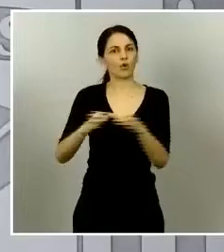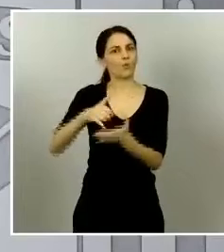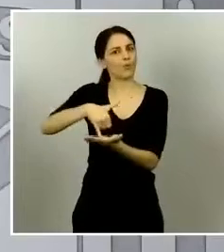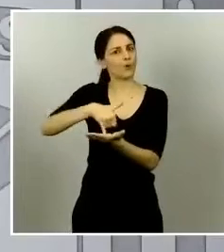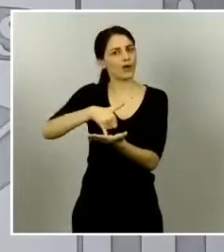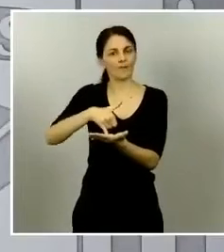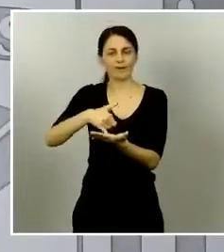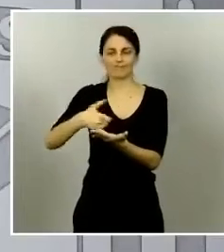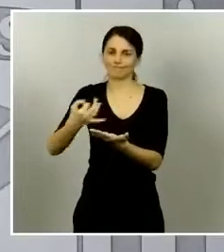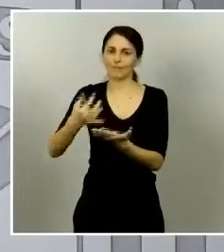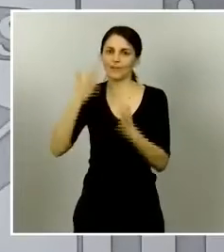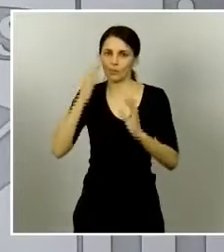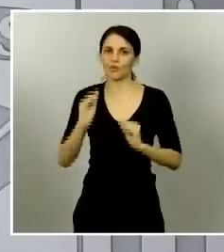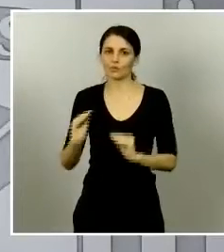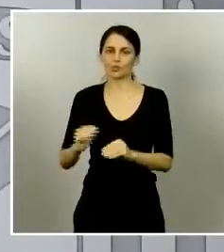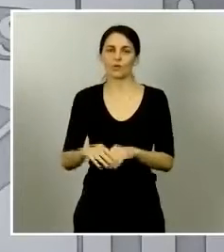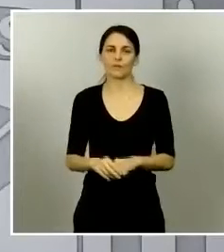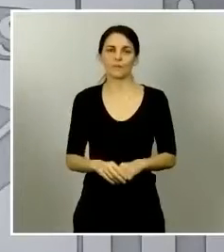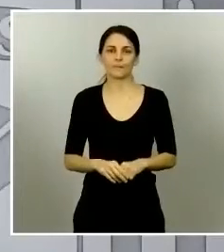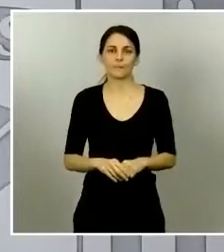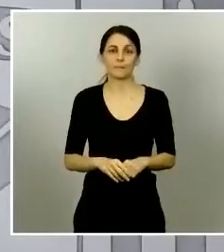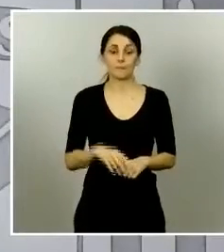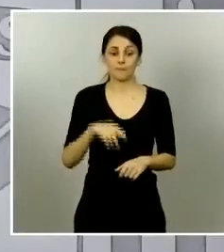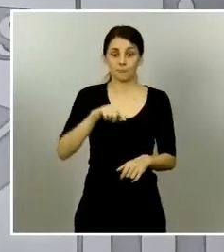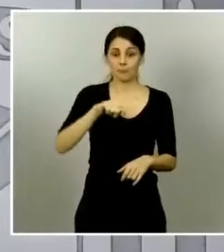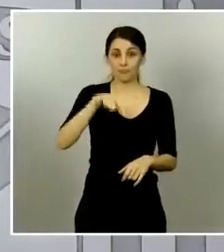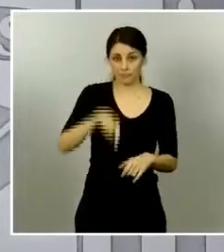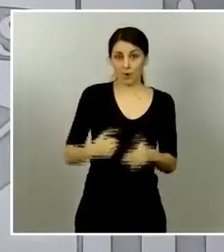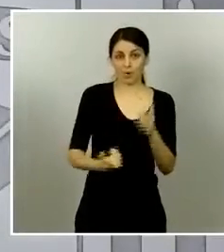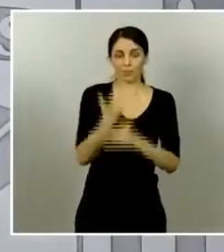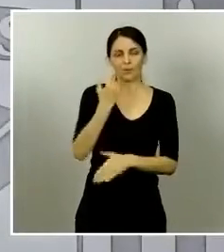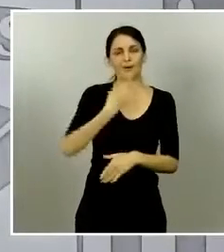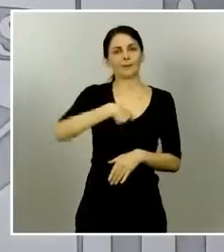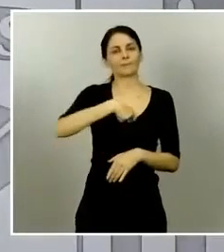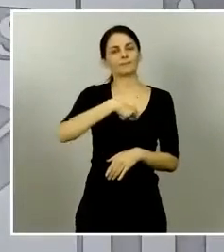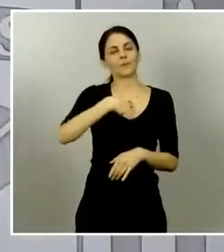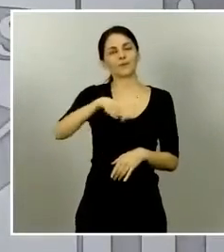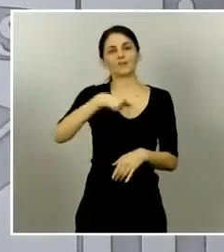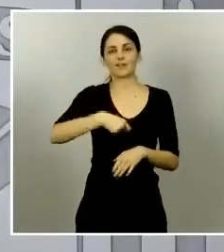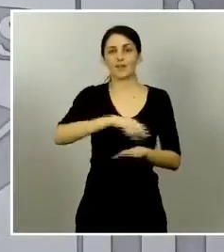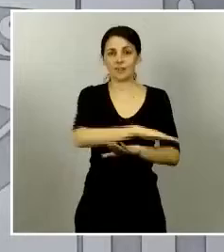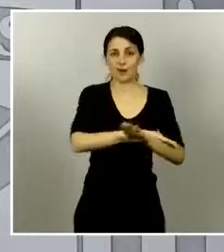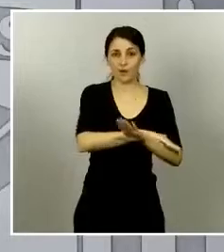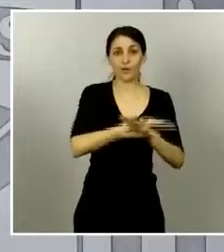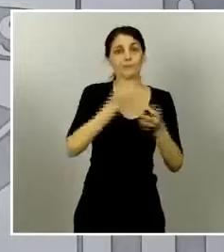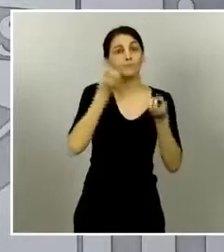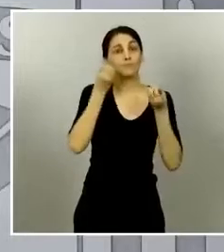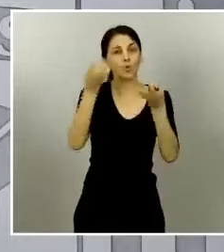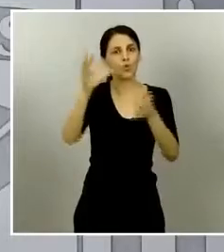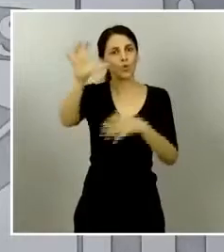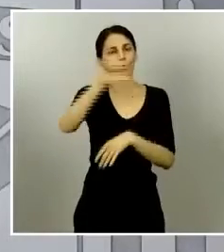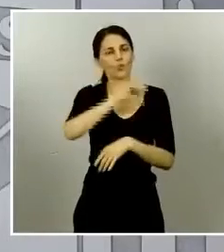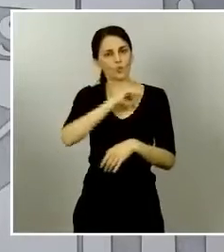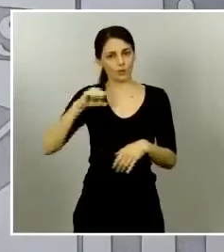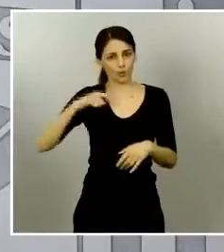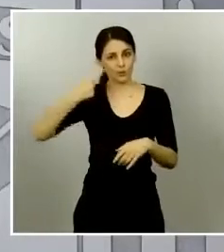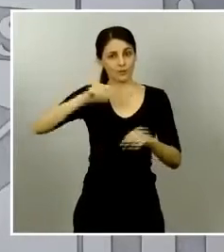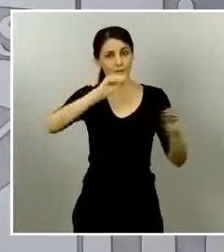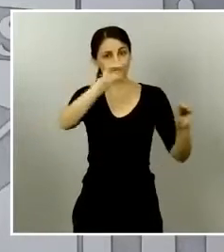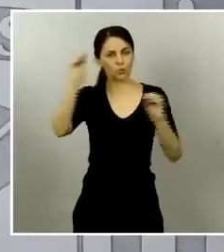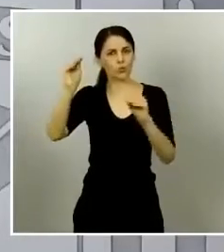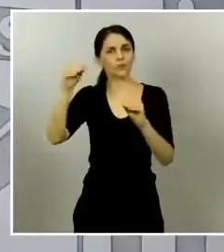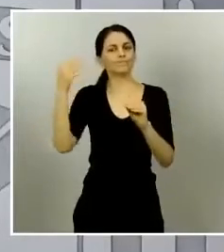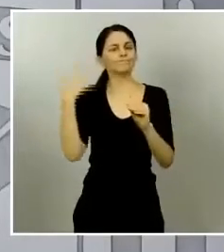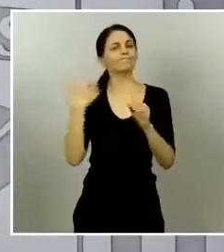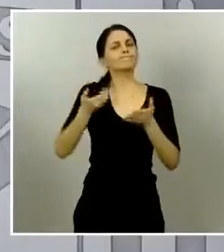todas, pero sobre todo de los más vulnerables. El presidente del Gobierno ha tenido ocasión en esta mañana de compartir con los presidentes